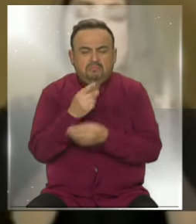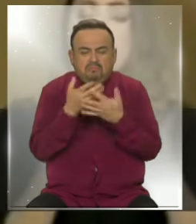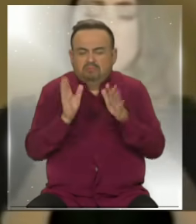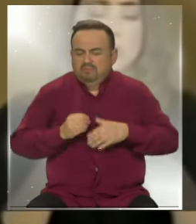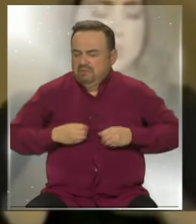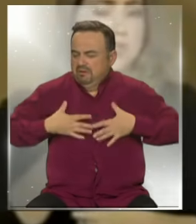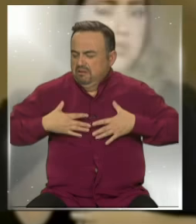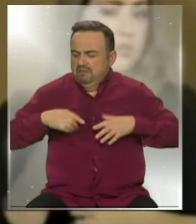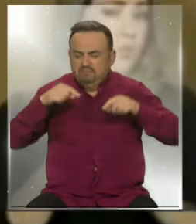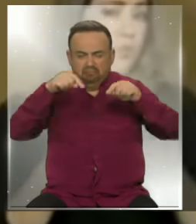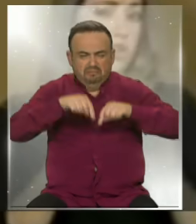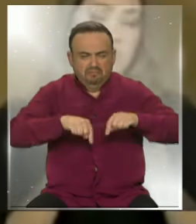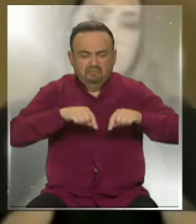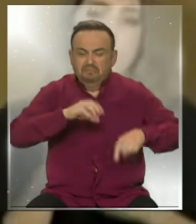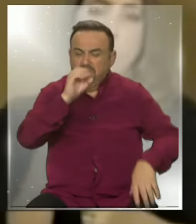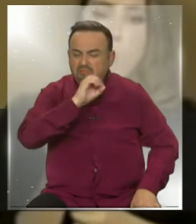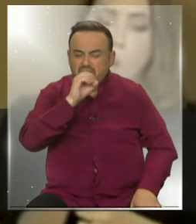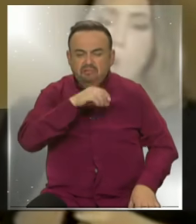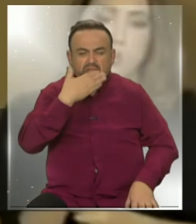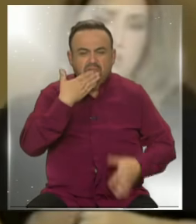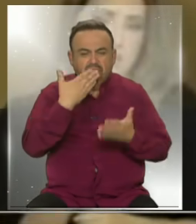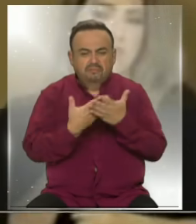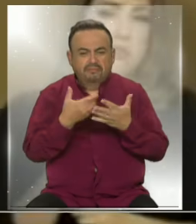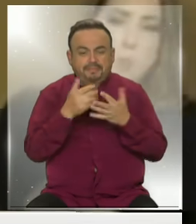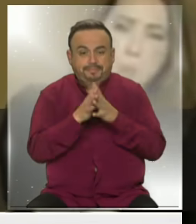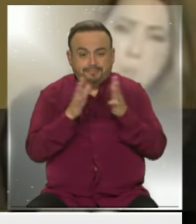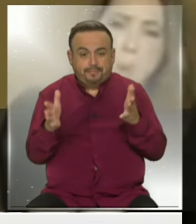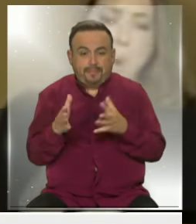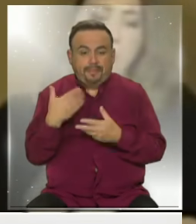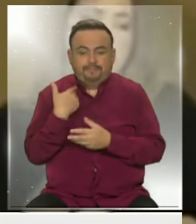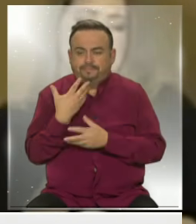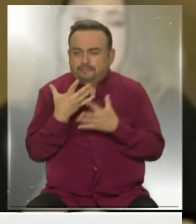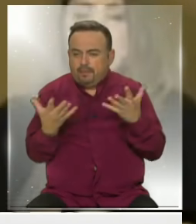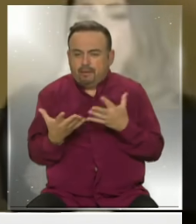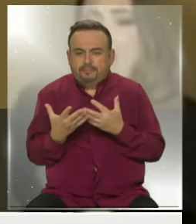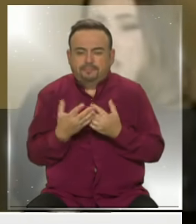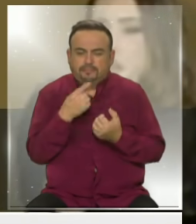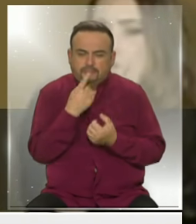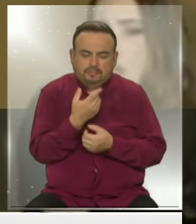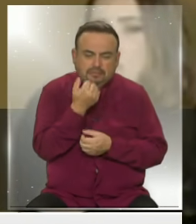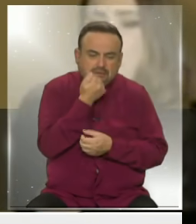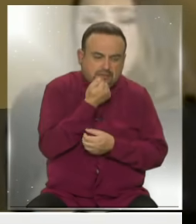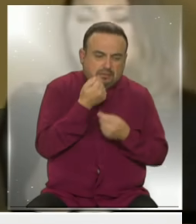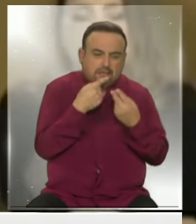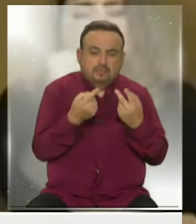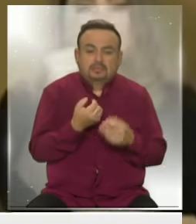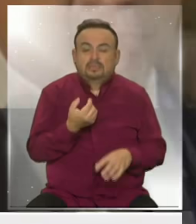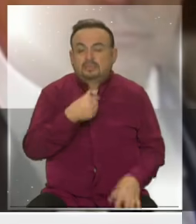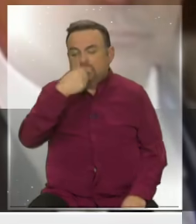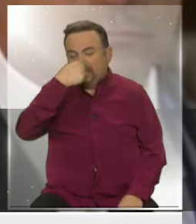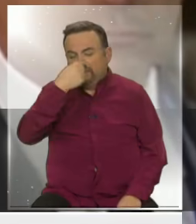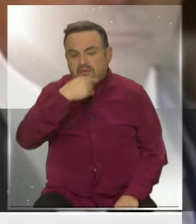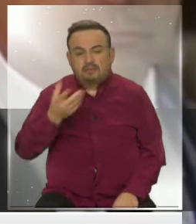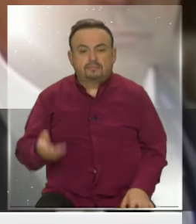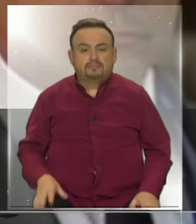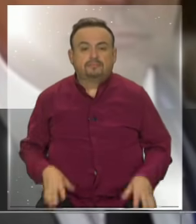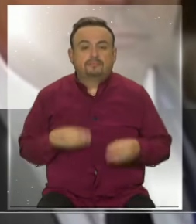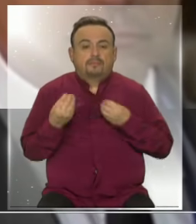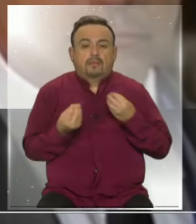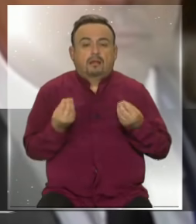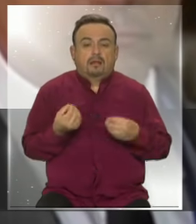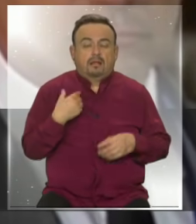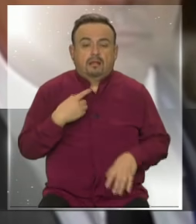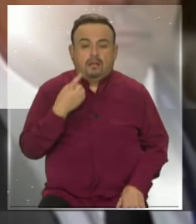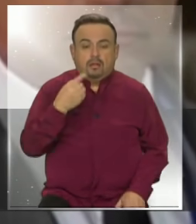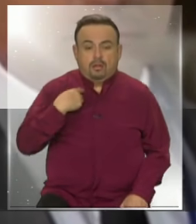sentiria ou seria, quando muito, acometido de uma gripezinha ou resfriadinho. Quer que faça o quê? Eu